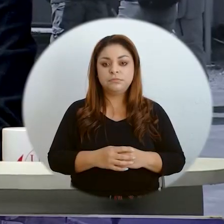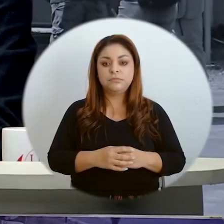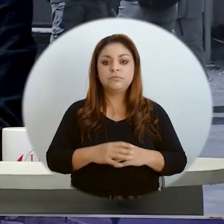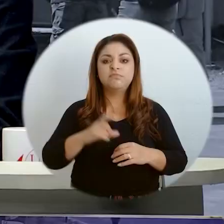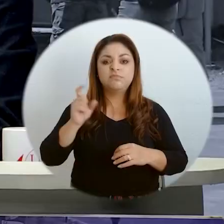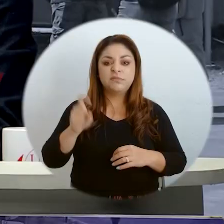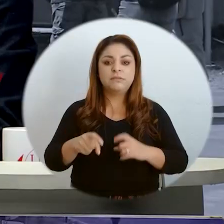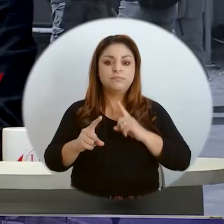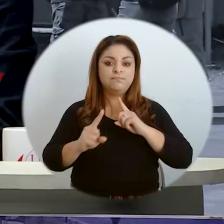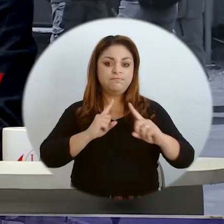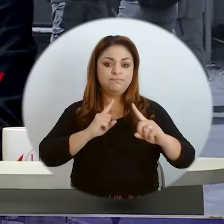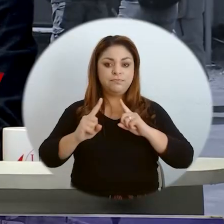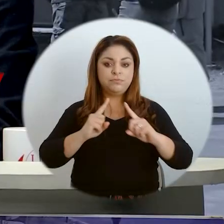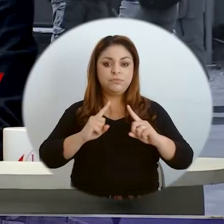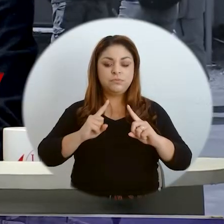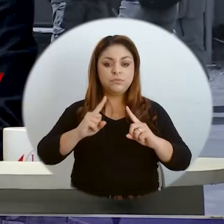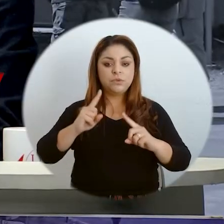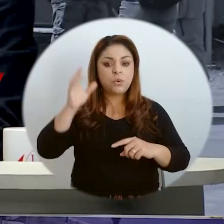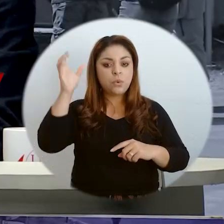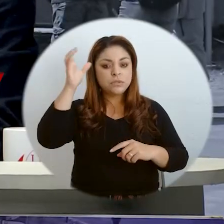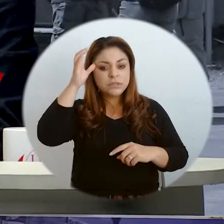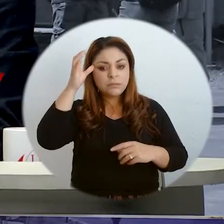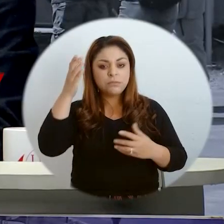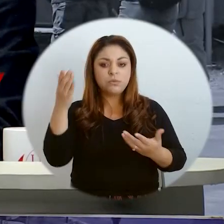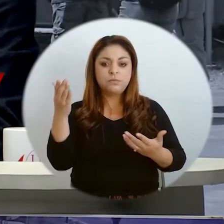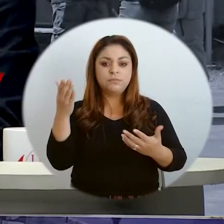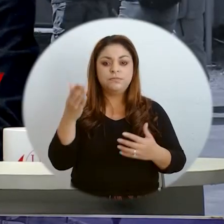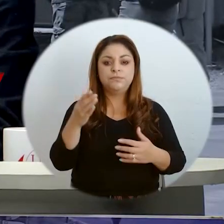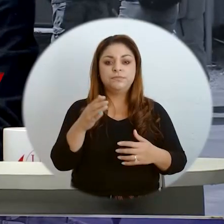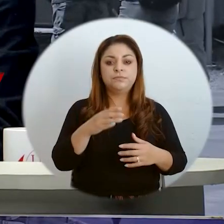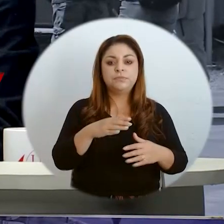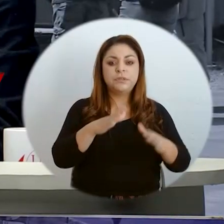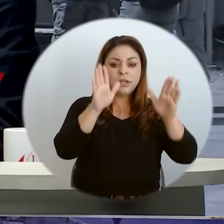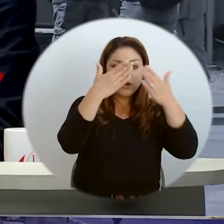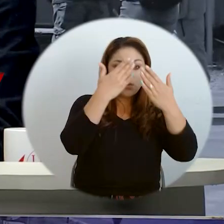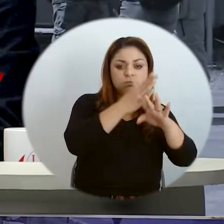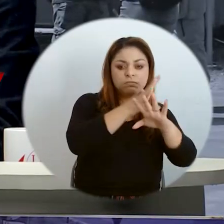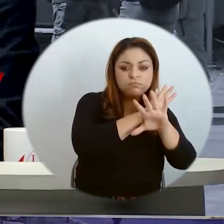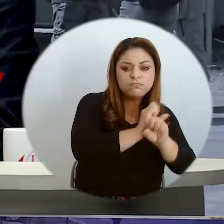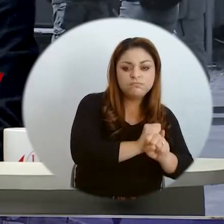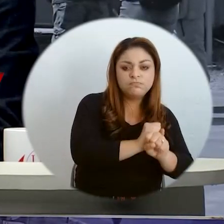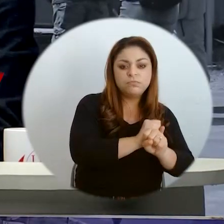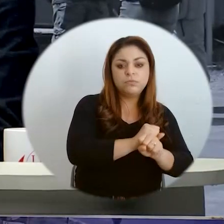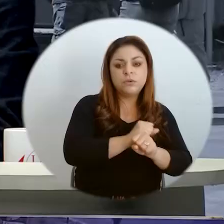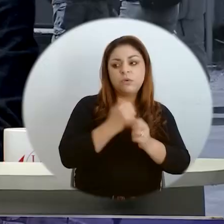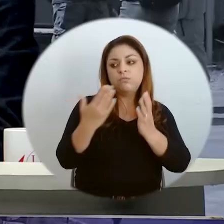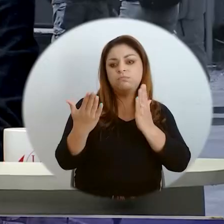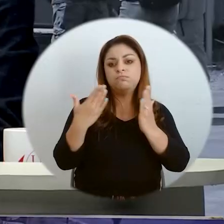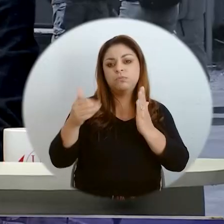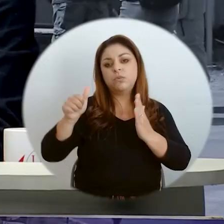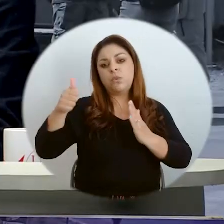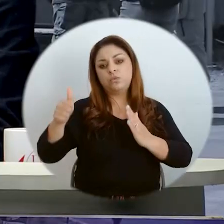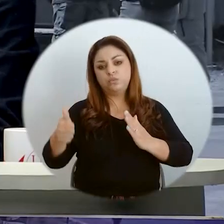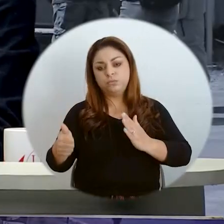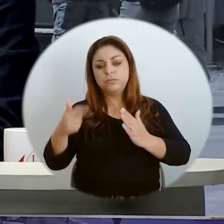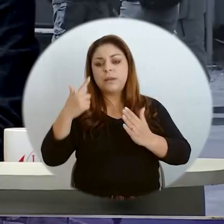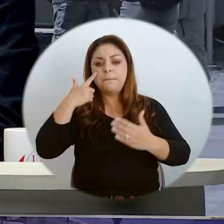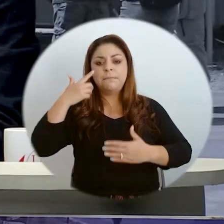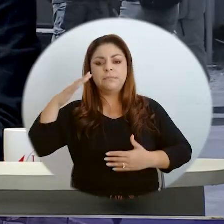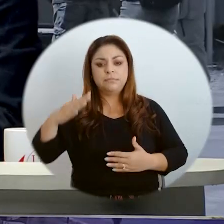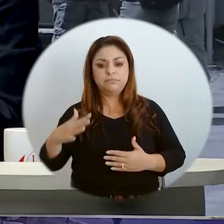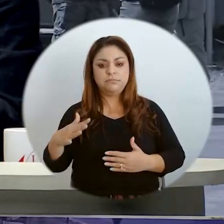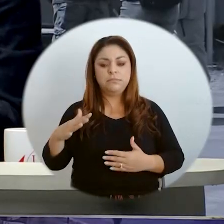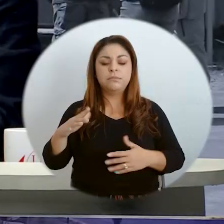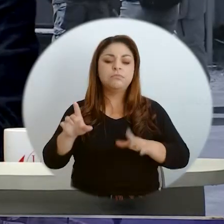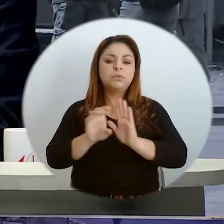poner a dialogar el concepto de neoconservadurismo, tal vez con otros conceptos similares, porque es claro que